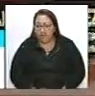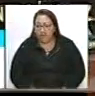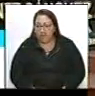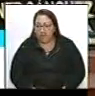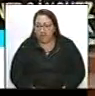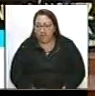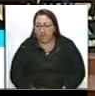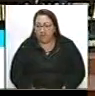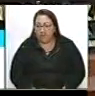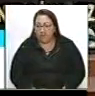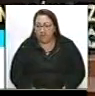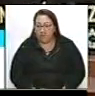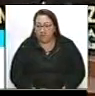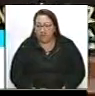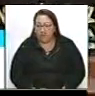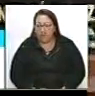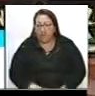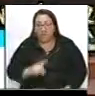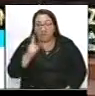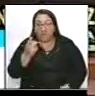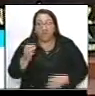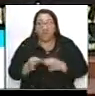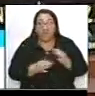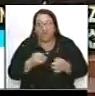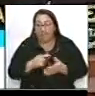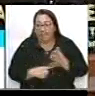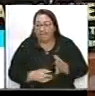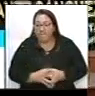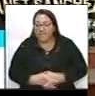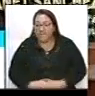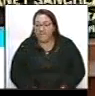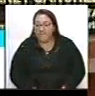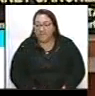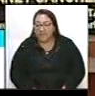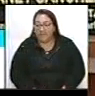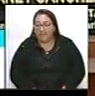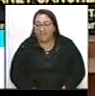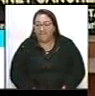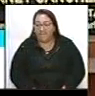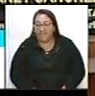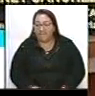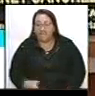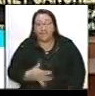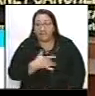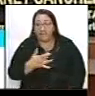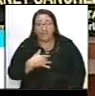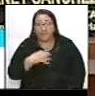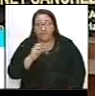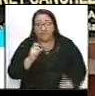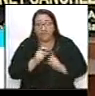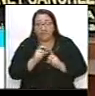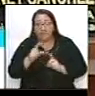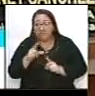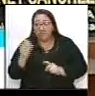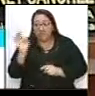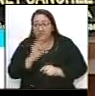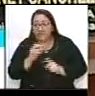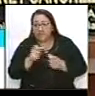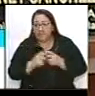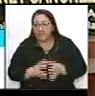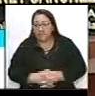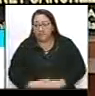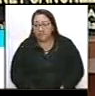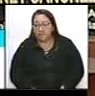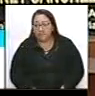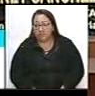su intervención. Pero lo primero que tengo que precisar es que yo no me siento ni afectada ni aludida por las palabras de ningún señor congresista